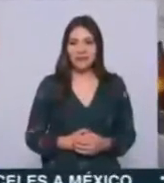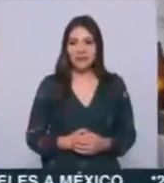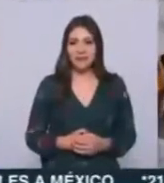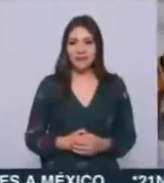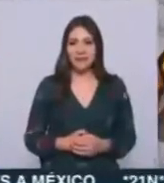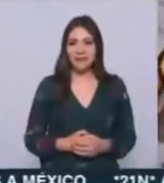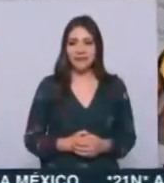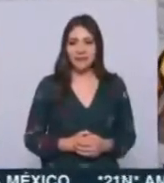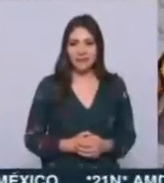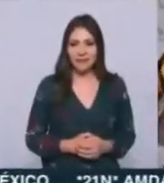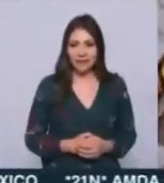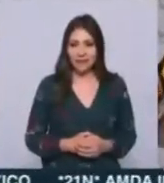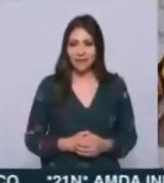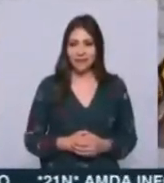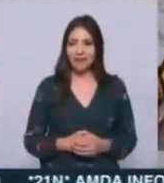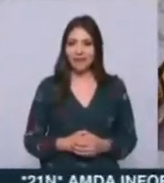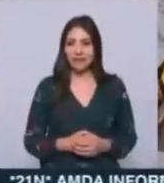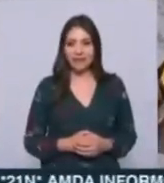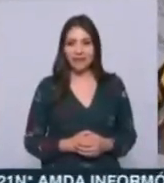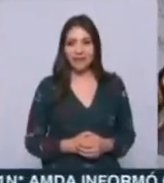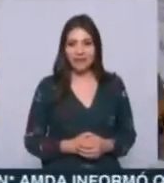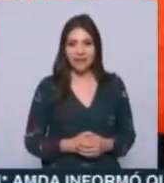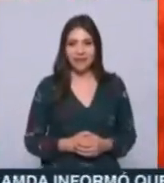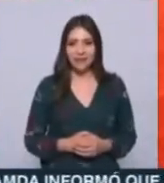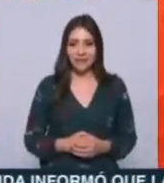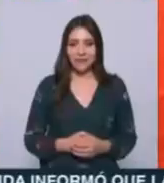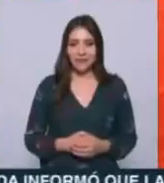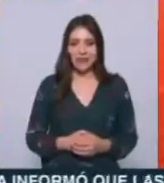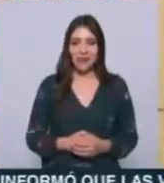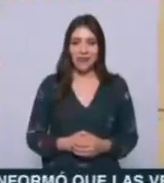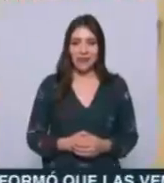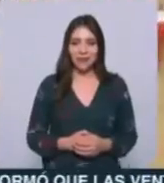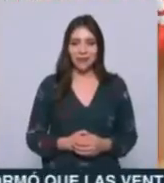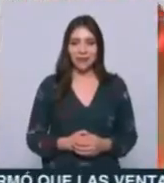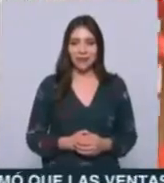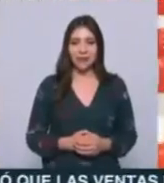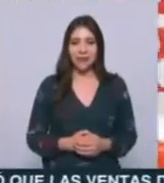Hallo, wir bleiben hier in Deutschland.